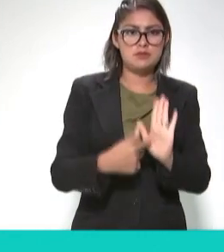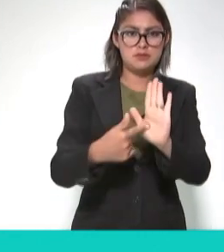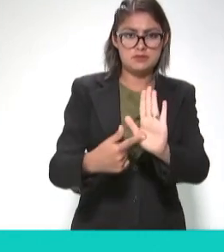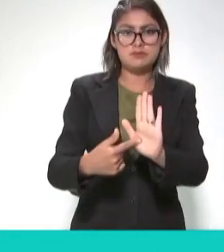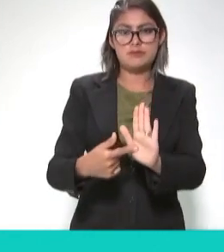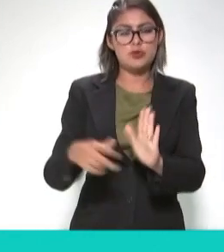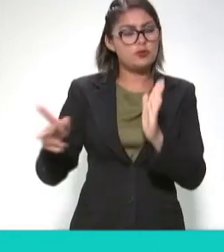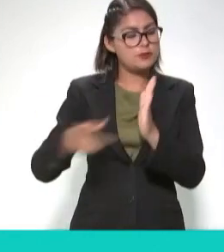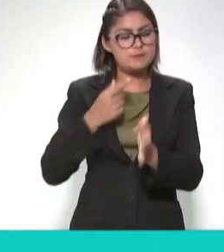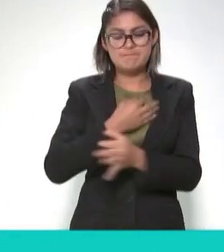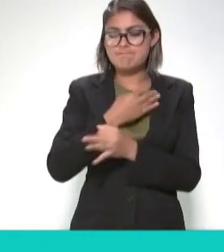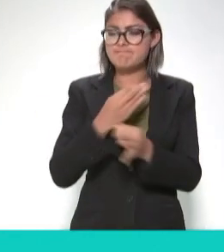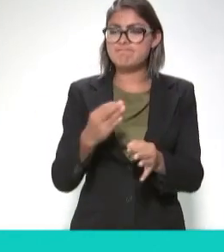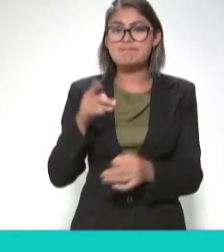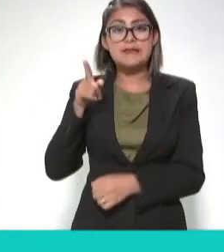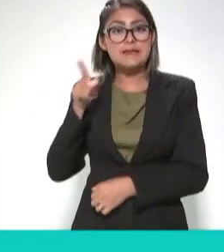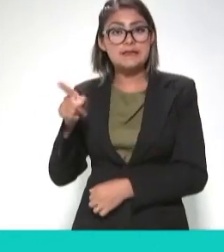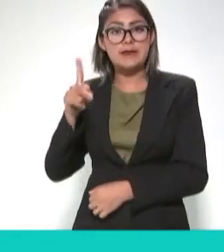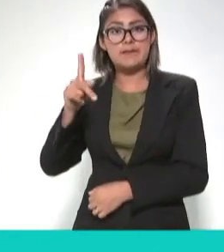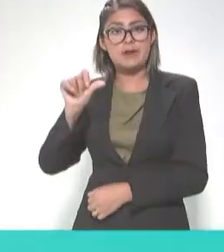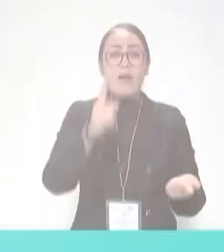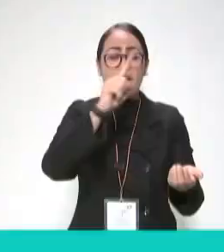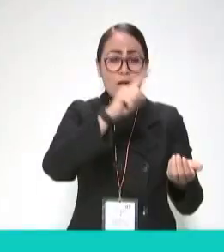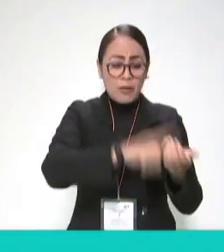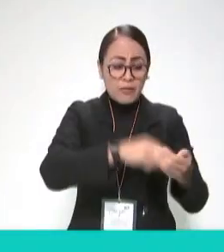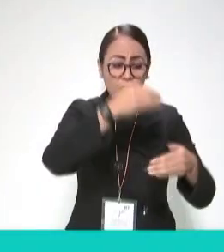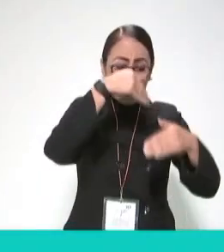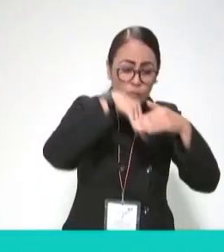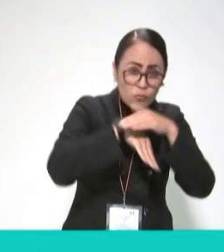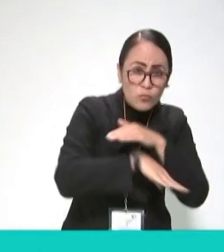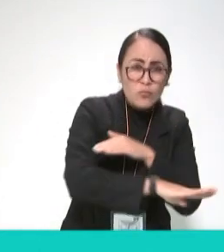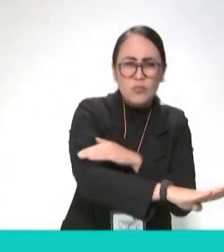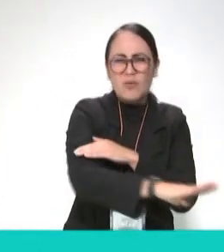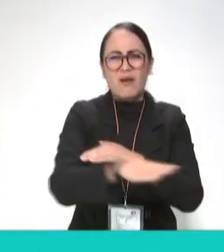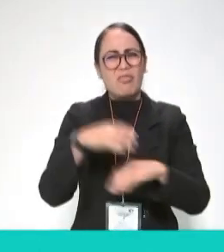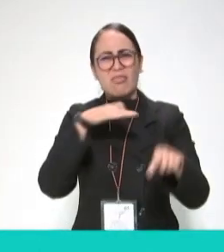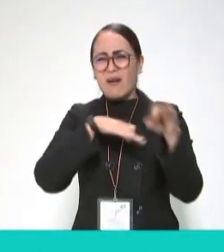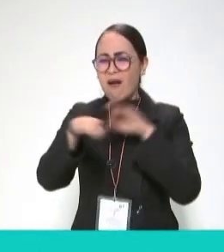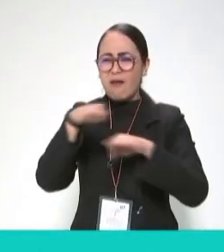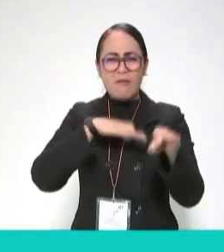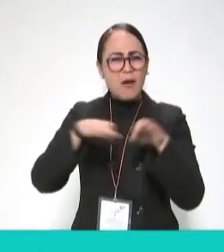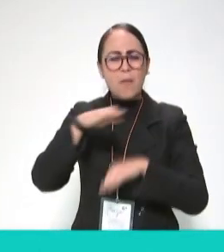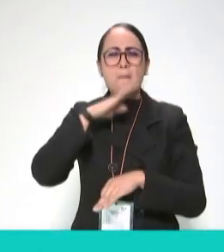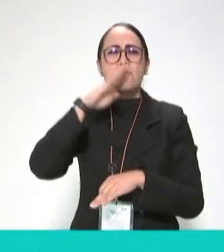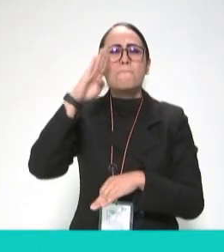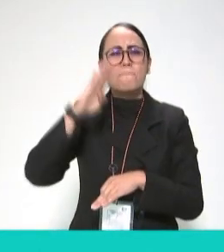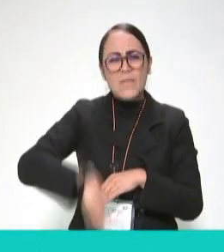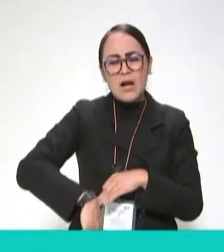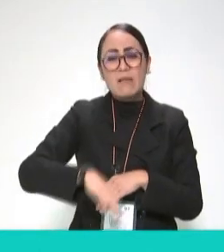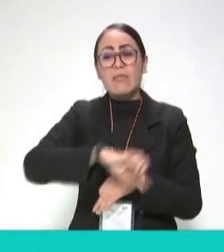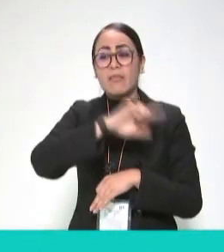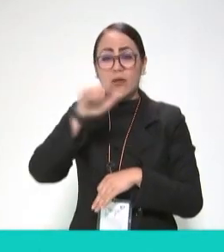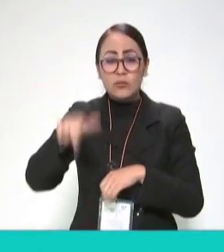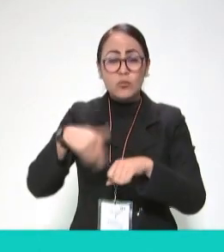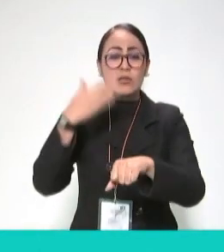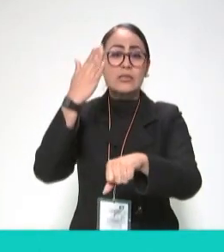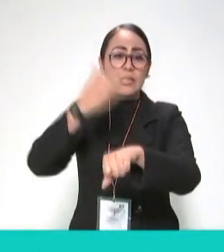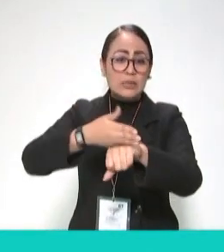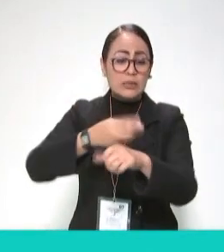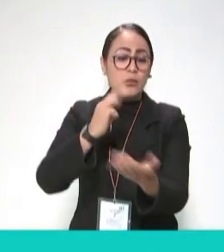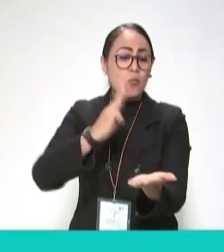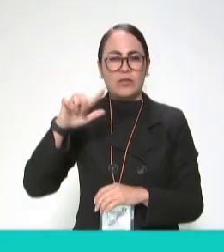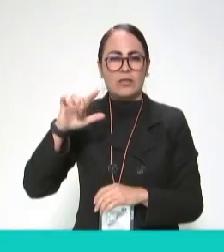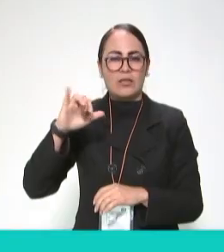de conchos es un caso emblemático pero existen más en respuesta al particular que solicitó la información el sujeto obligado por conducto de la